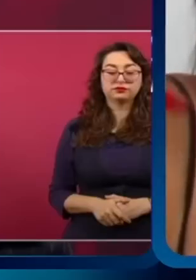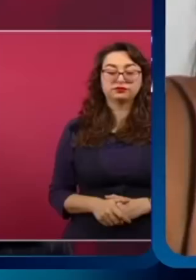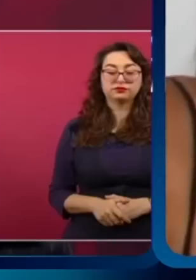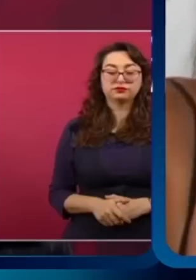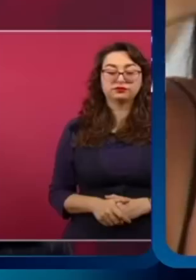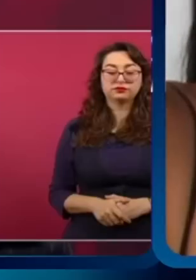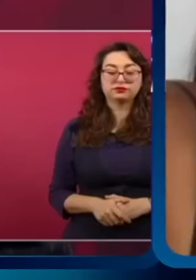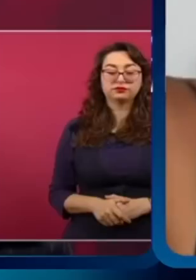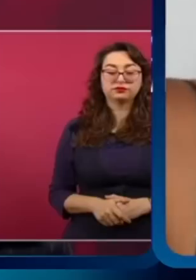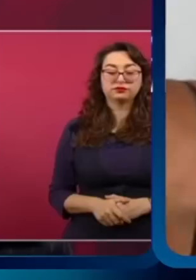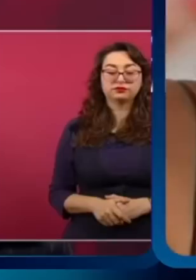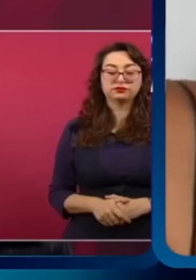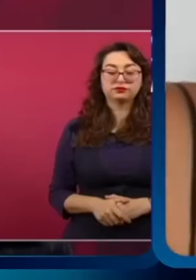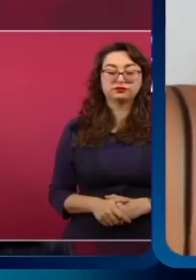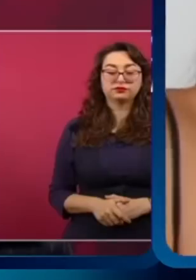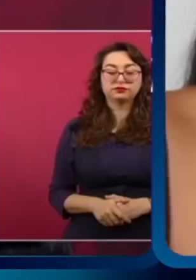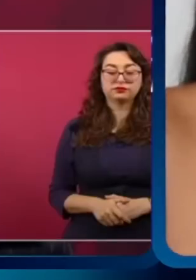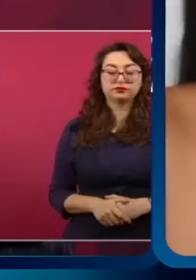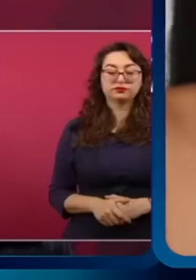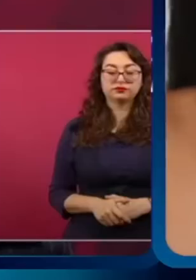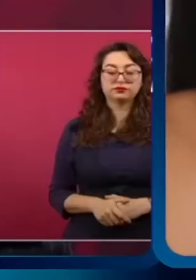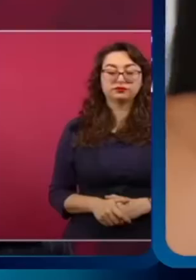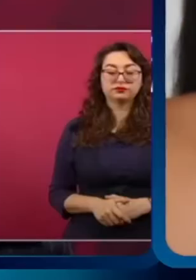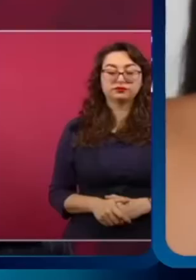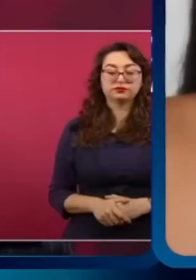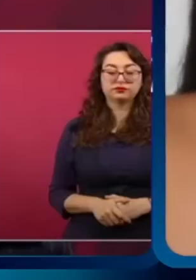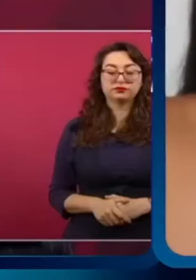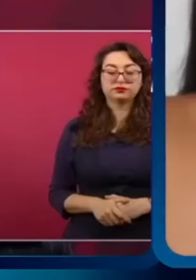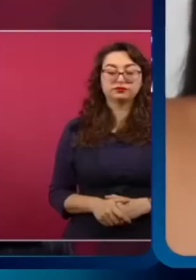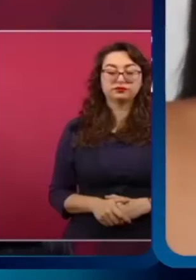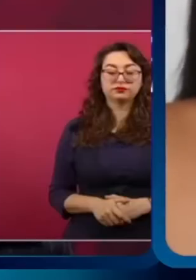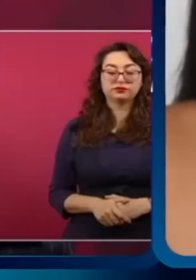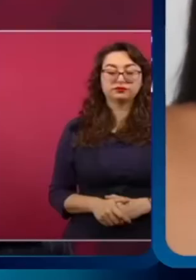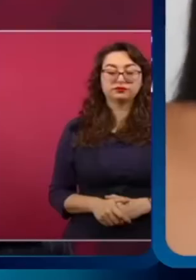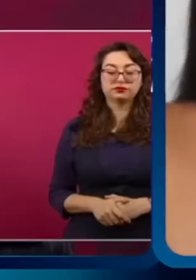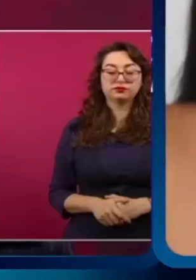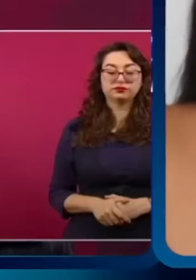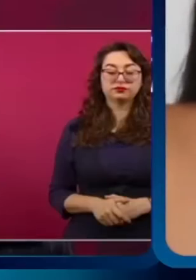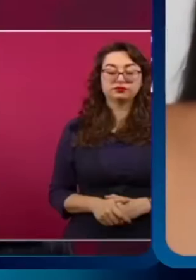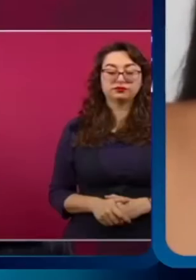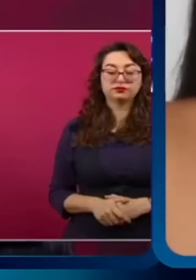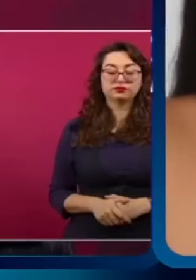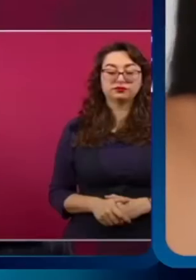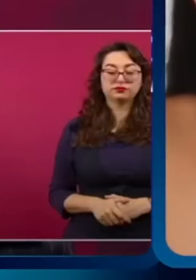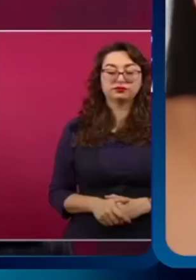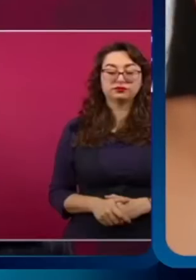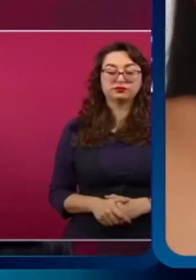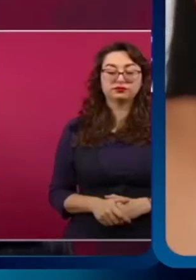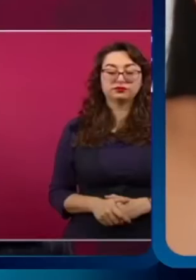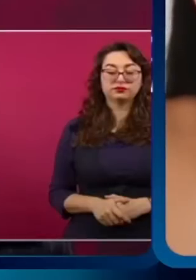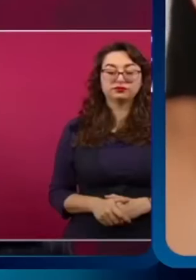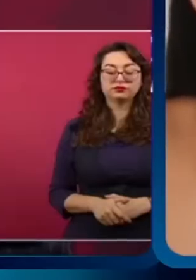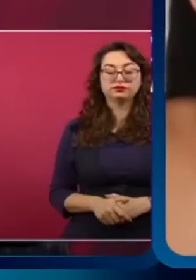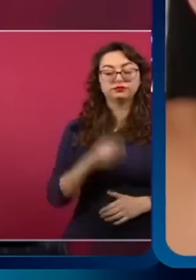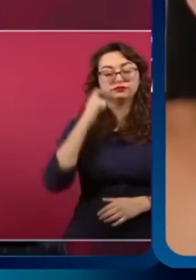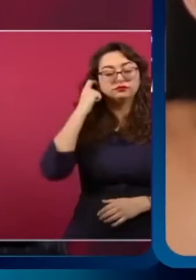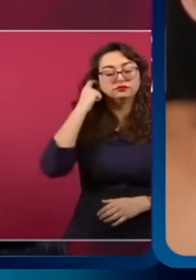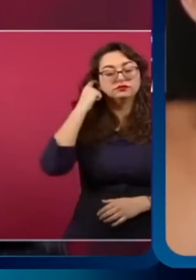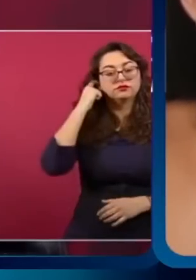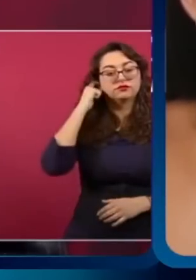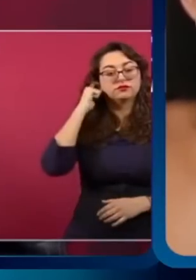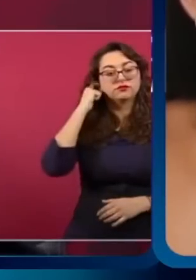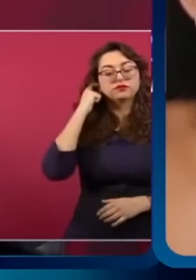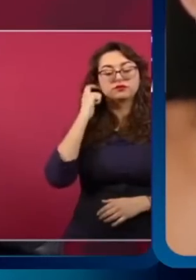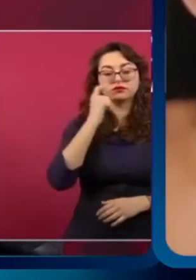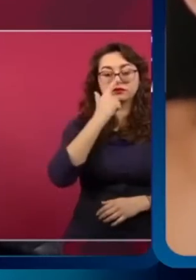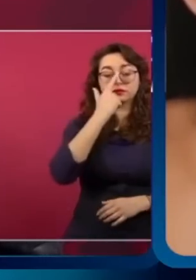deja de ser la señora, creo que es de Costa Rica, pero también mexicana, ahí está, ¿no? Entonces, pues bueno, vamos a escuchar y dice así.